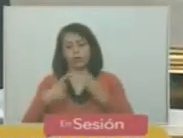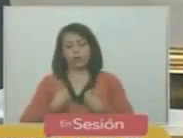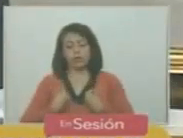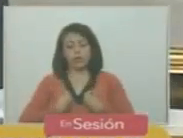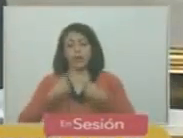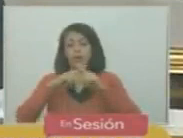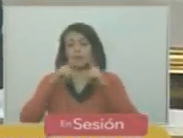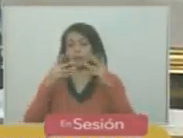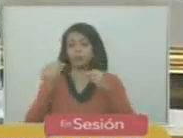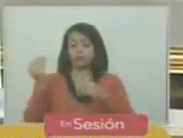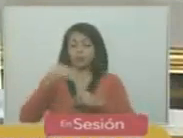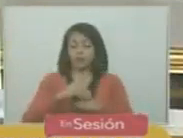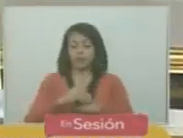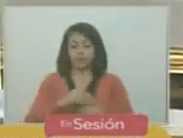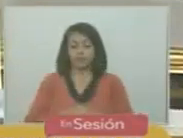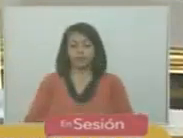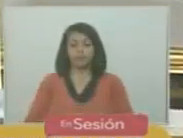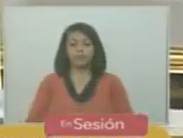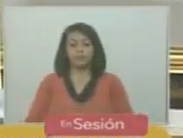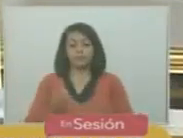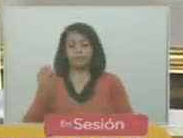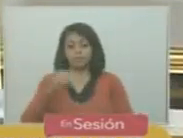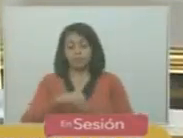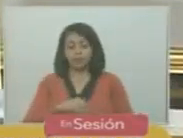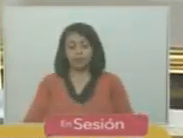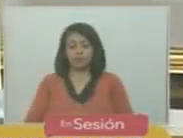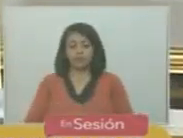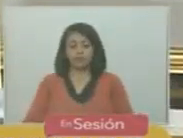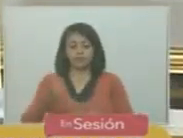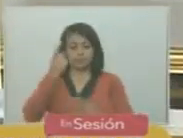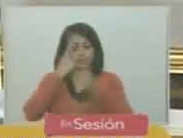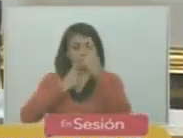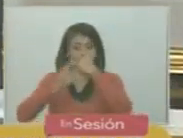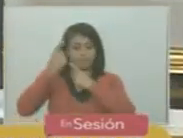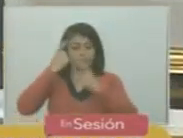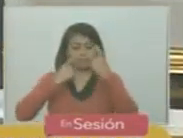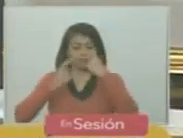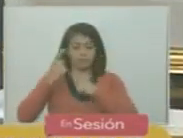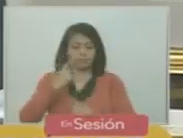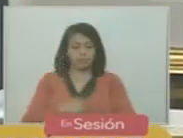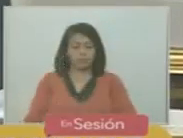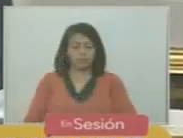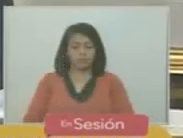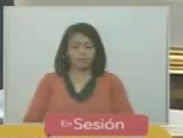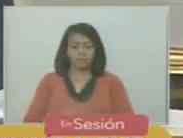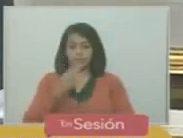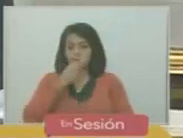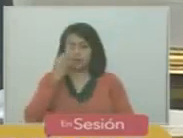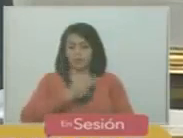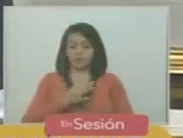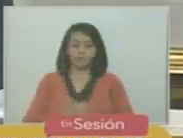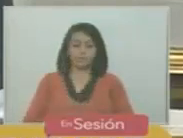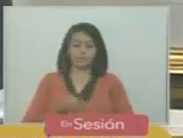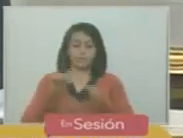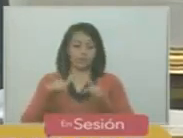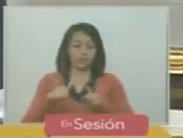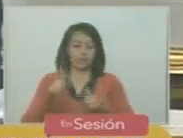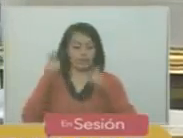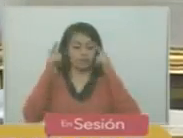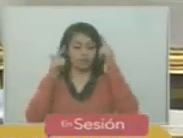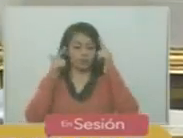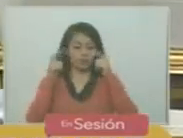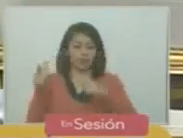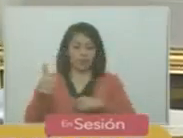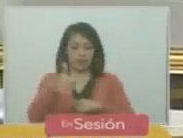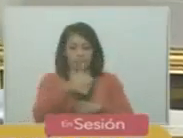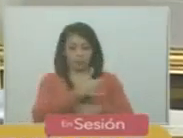pero son mucho más que anécdotas, son principalmente enseñanzas. Es verdad que eso fue Chávez para cada